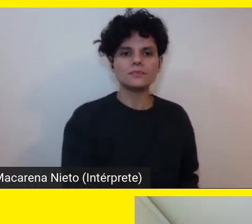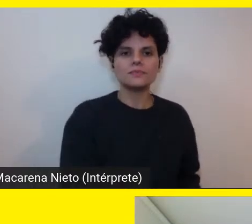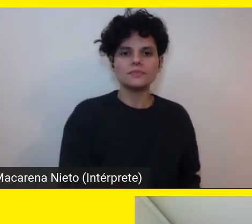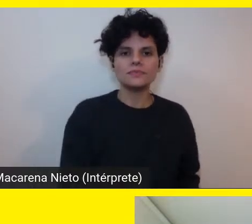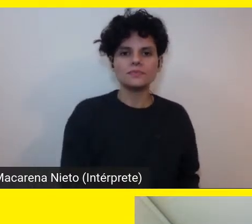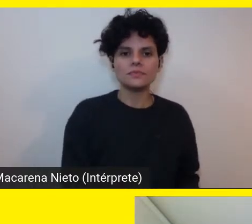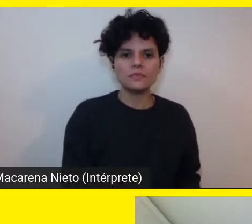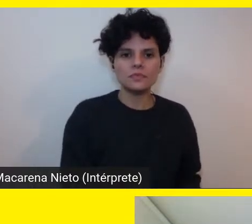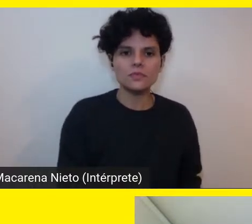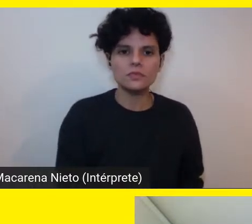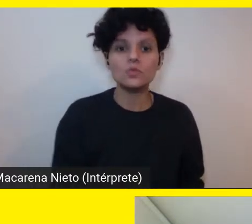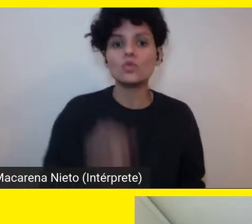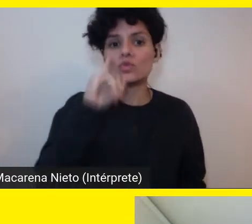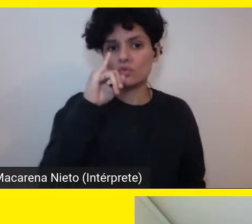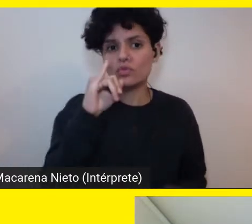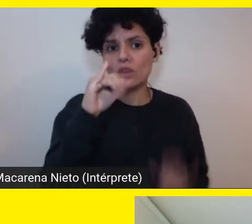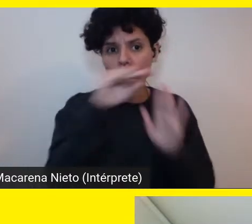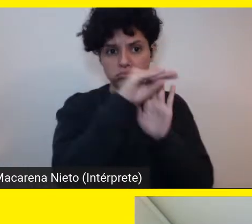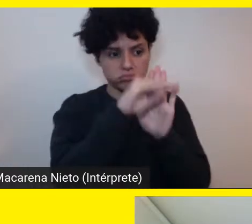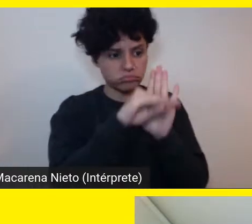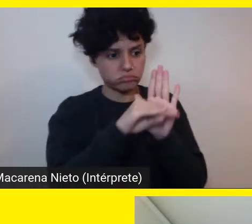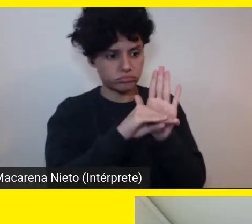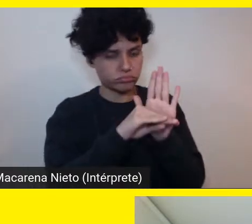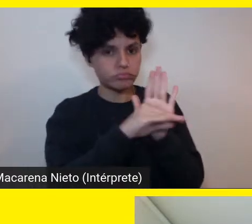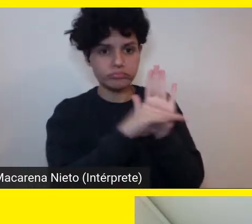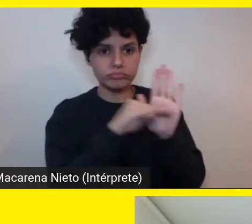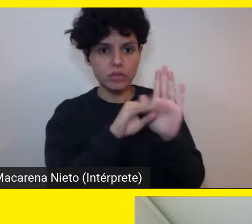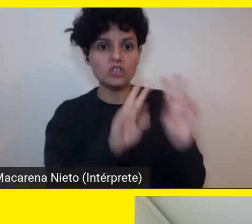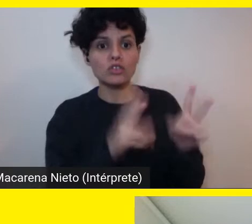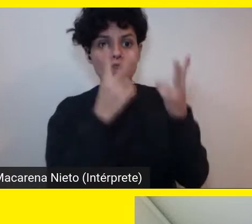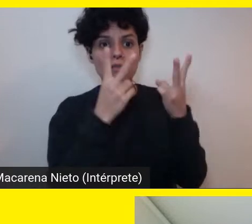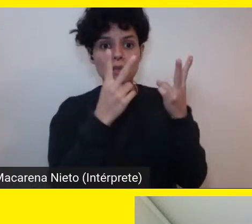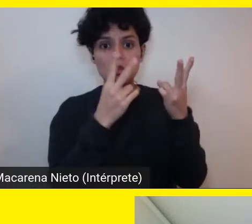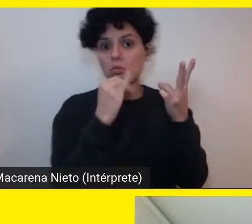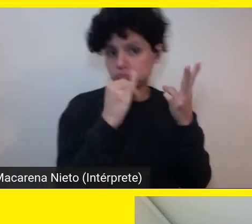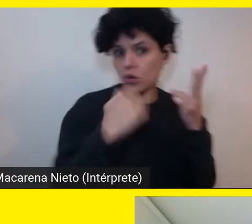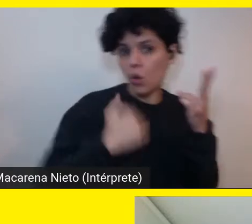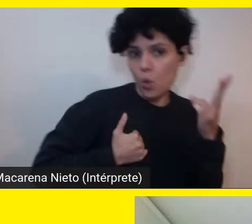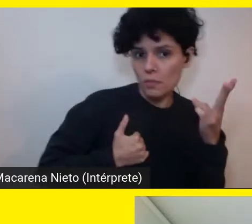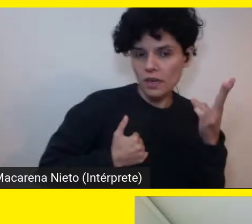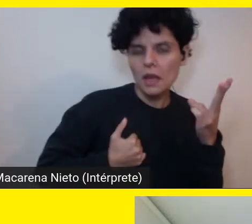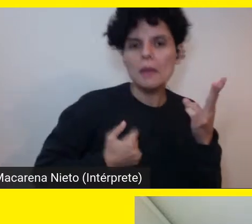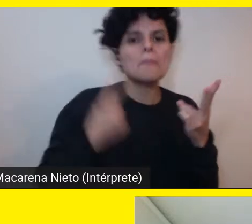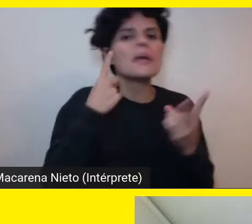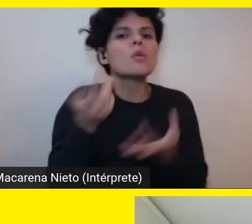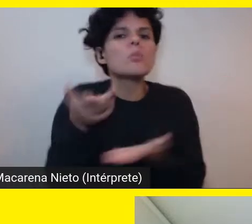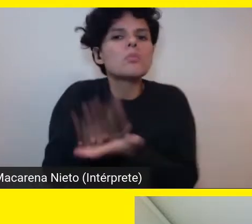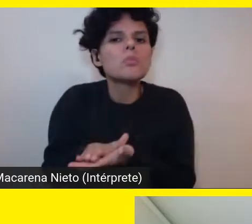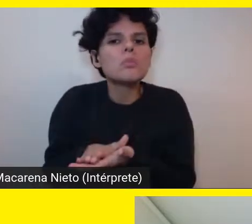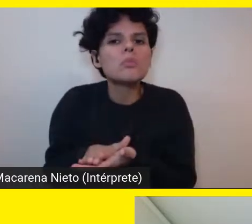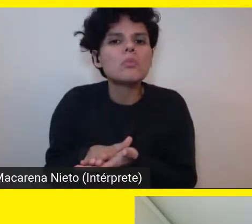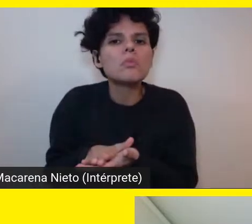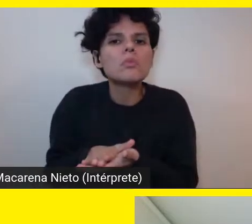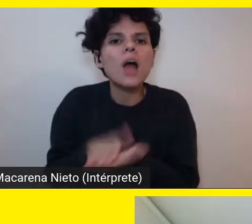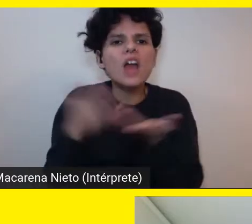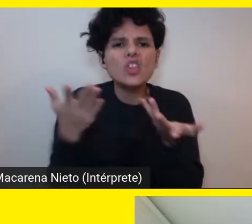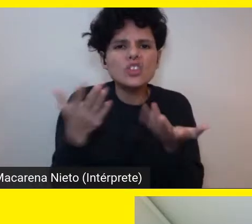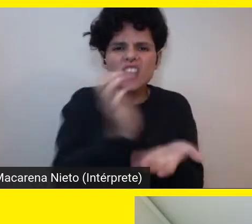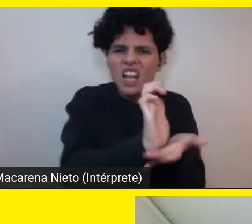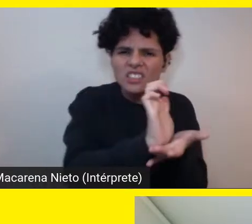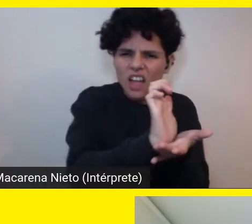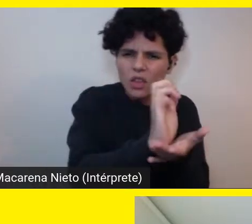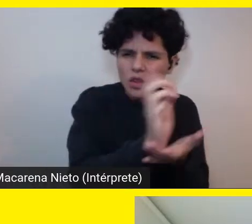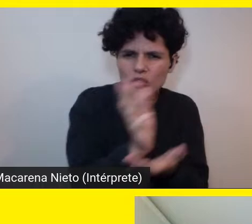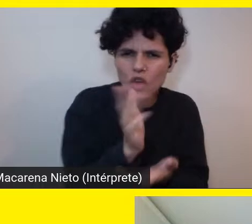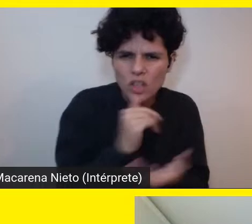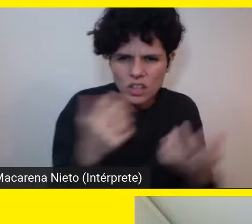los sobrevivientes calificados, pero ya fallecidos. Esa responsabilidad es la responsabilidad del Estado. Al Estado se